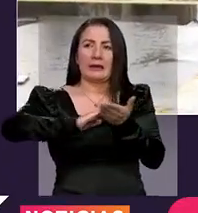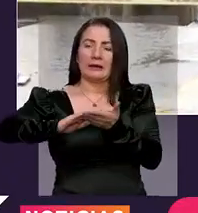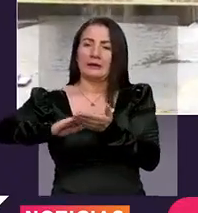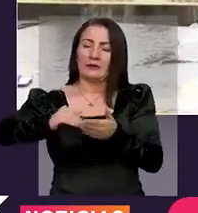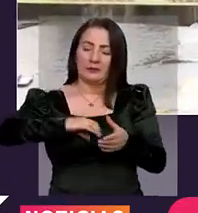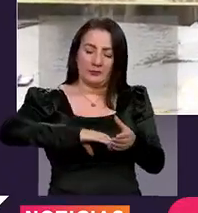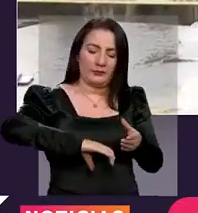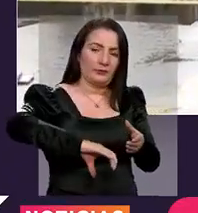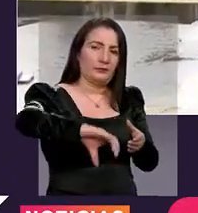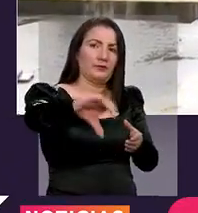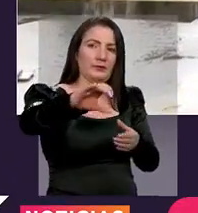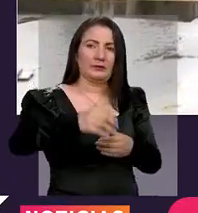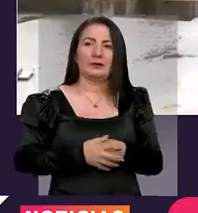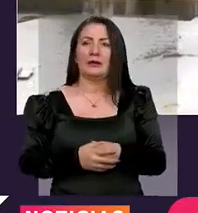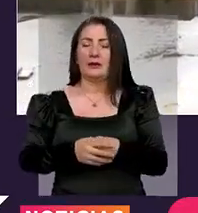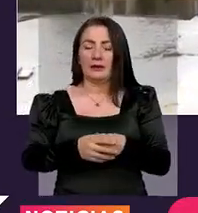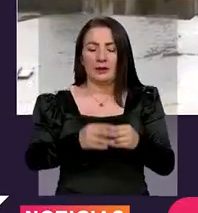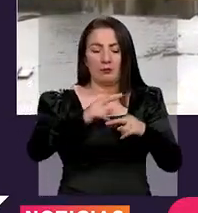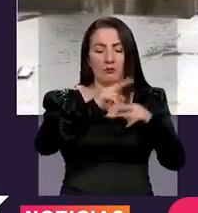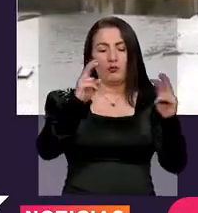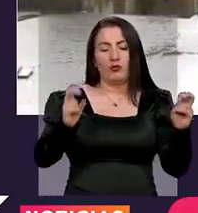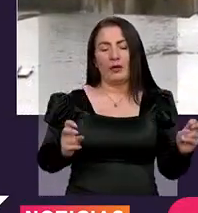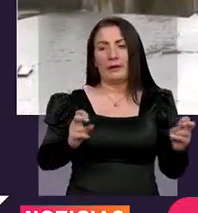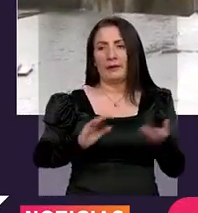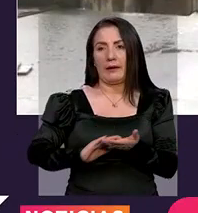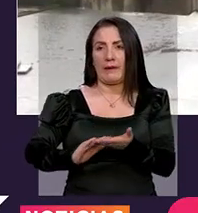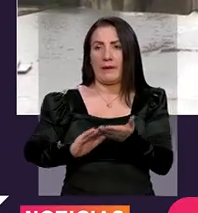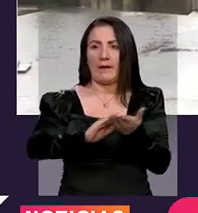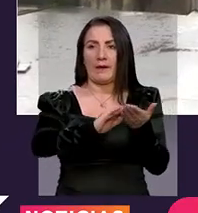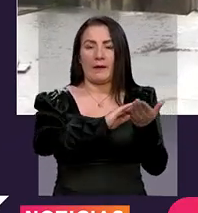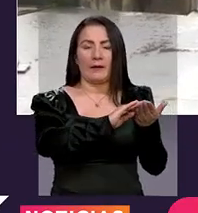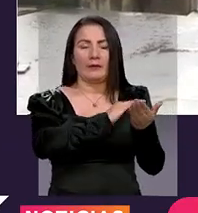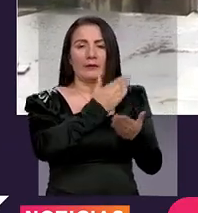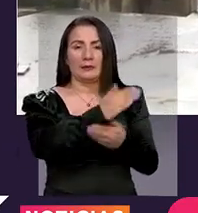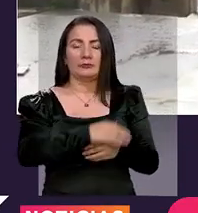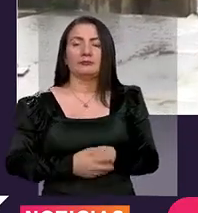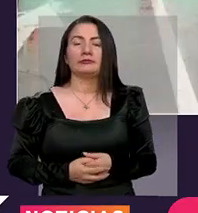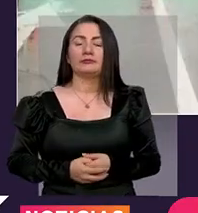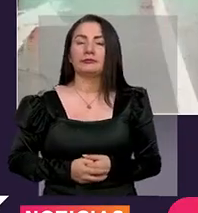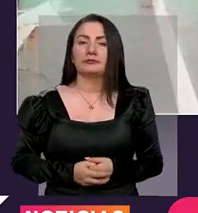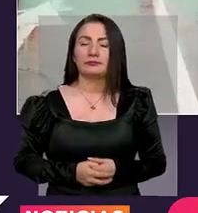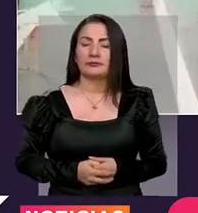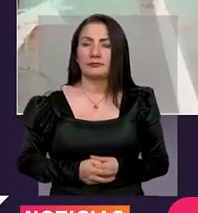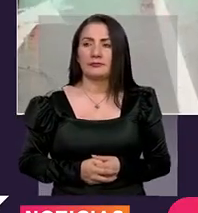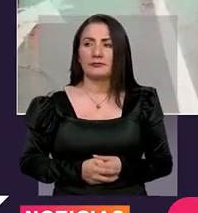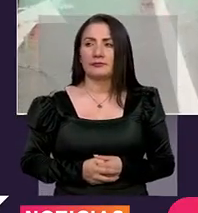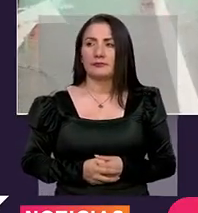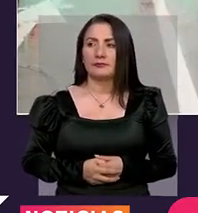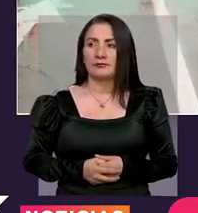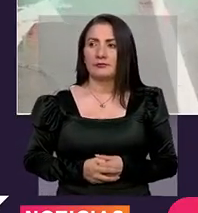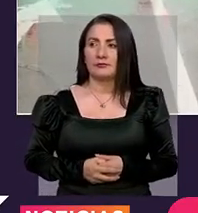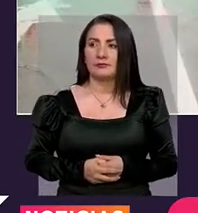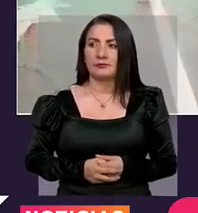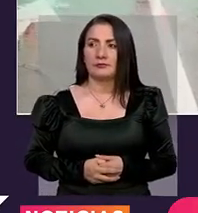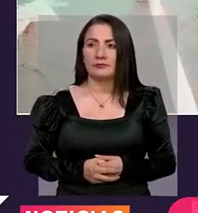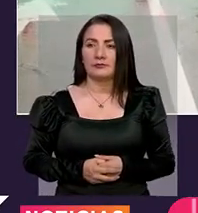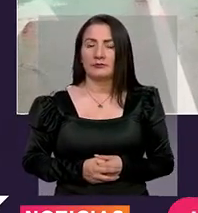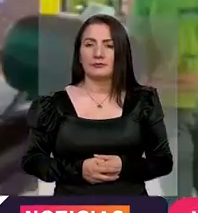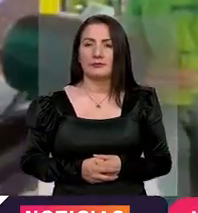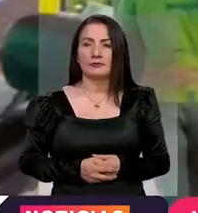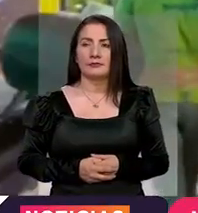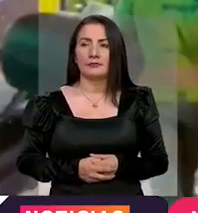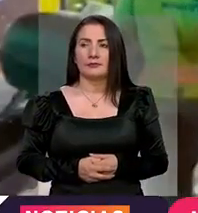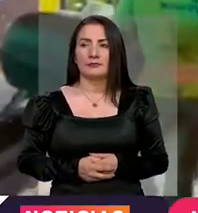perfectamente sobre las pilas del puente y no presenta desplazamientos con respecto a su placa de